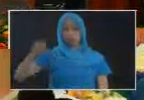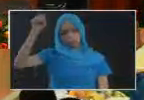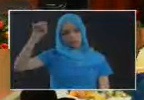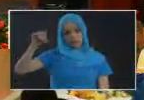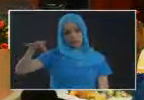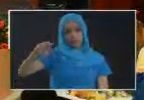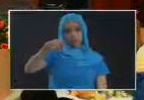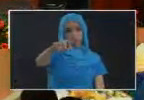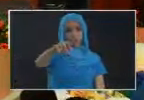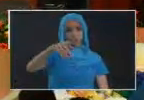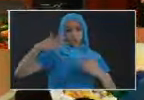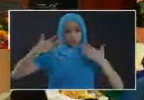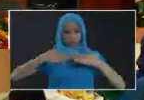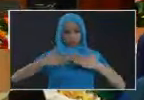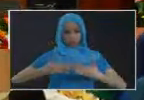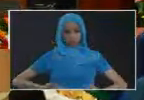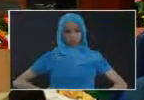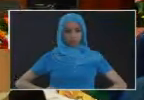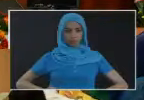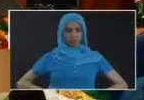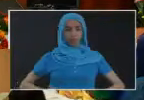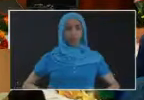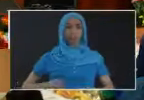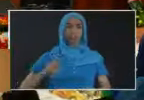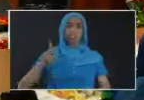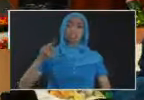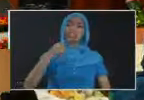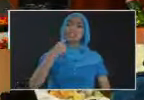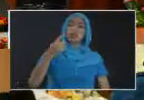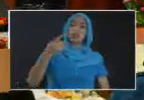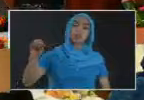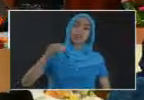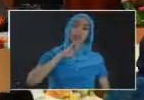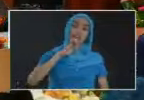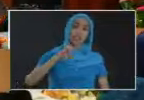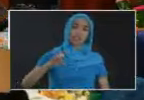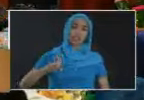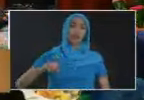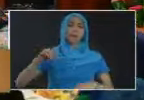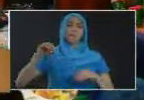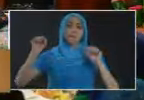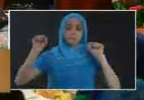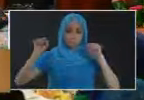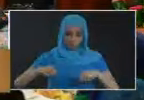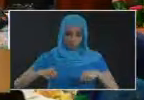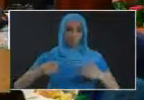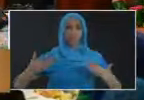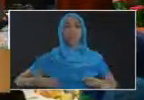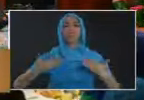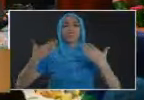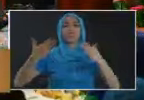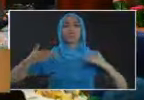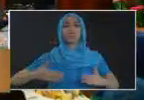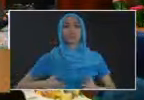Bendigo tu vientre. Y lo declaro fértil. En el nombre de